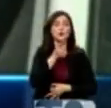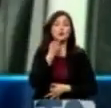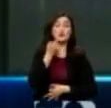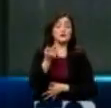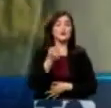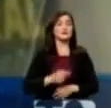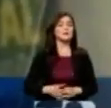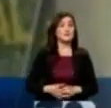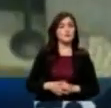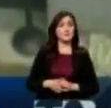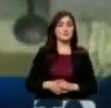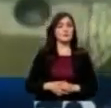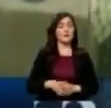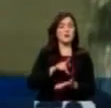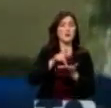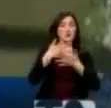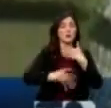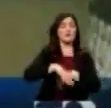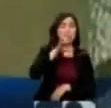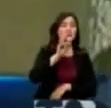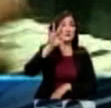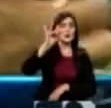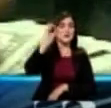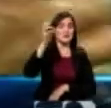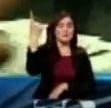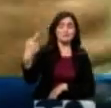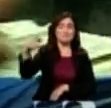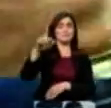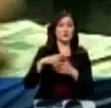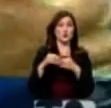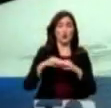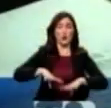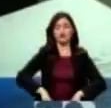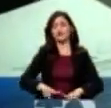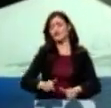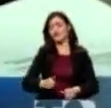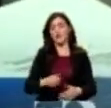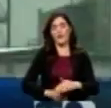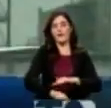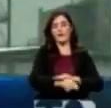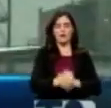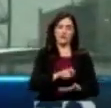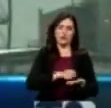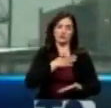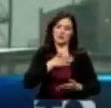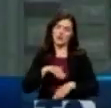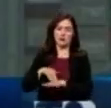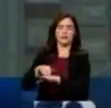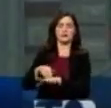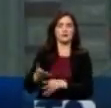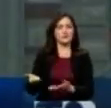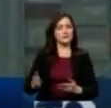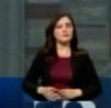Unidos la compañía habría pagado en total 780 millones de dólares en coimas a cambio de las concesiones de millonarios proyectos